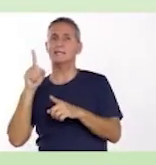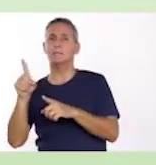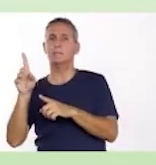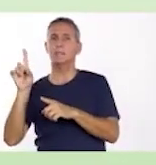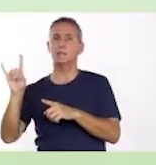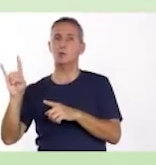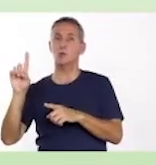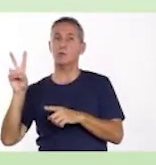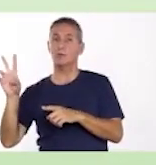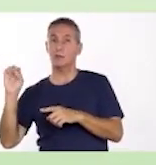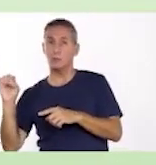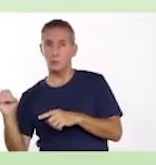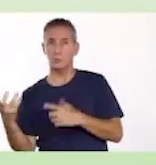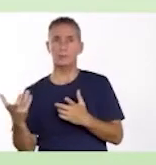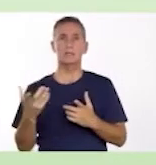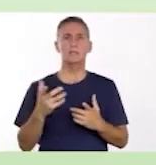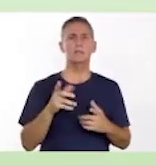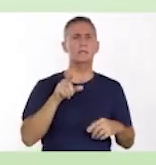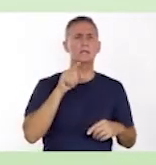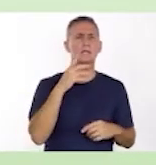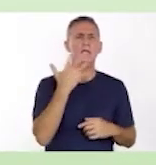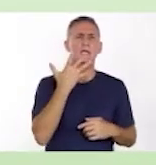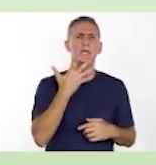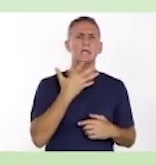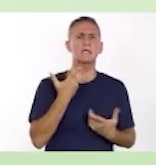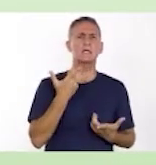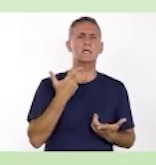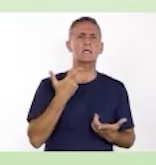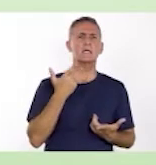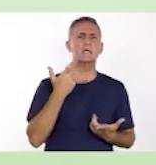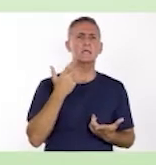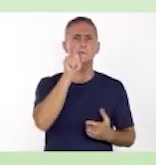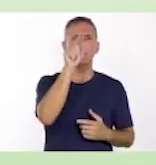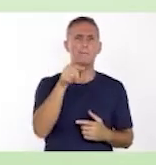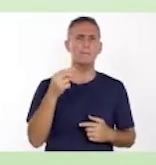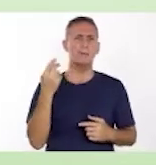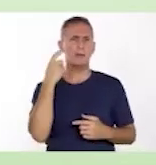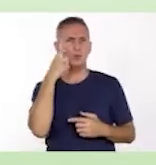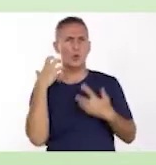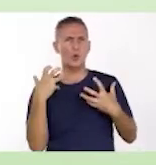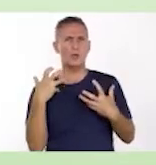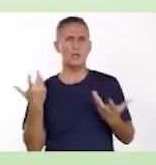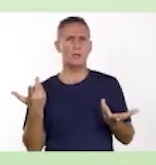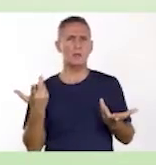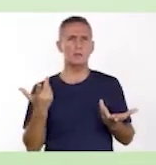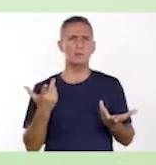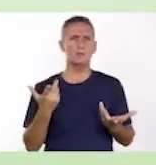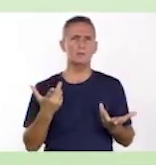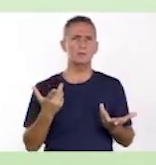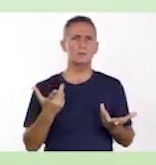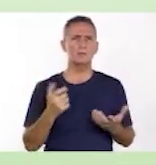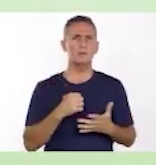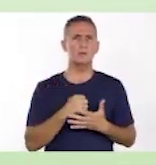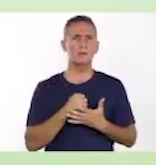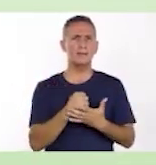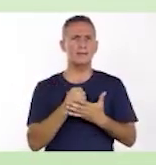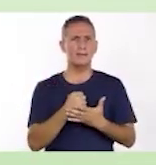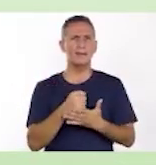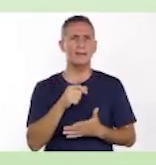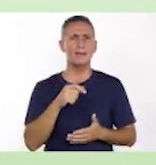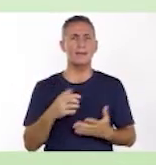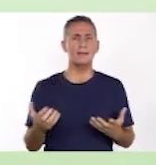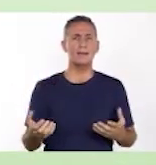1920. Bien, ¿quién fue su principal promotor de este movimiento?